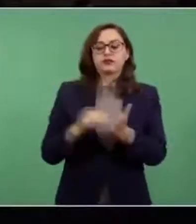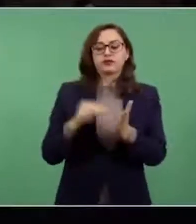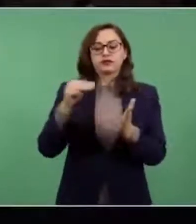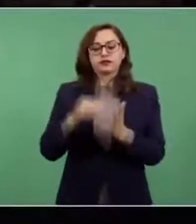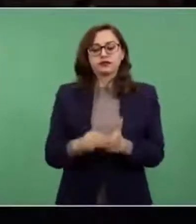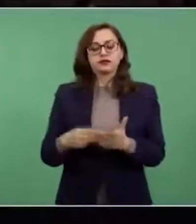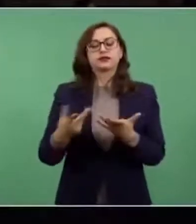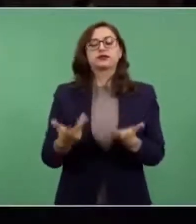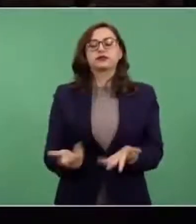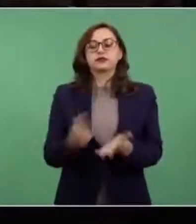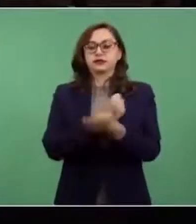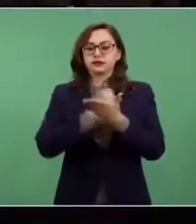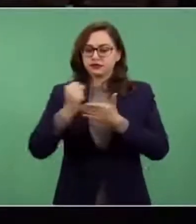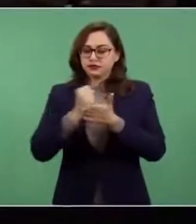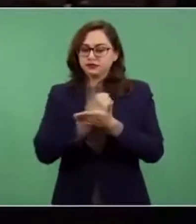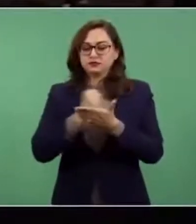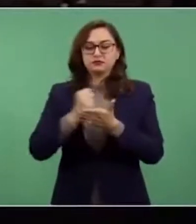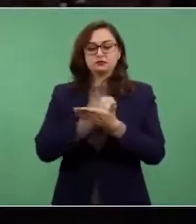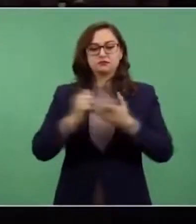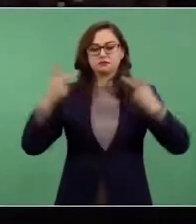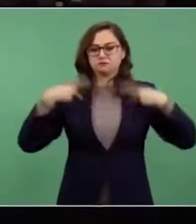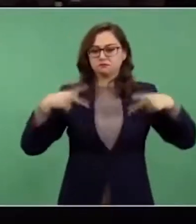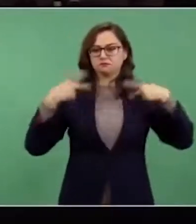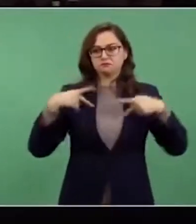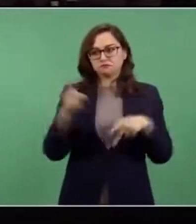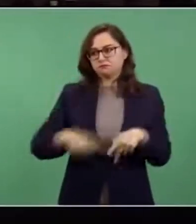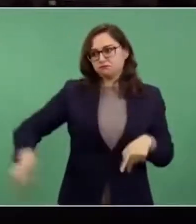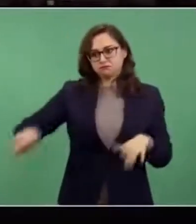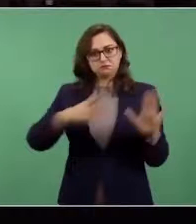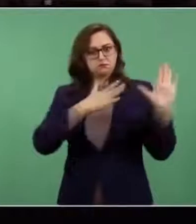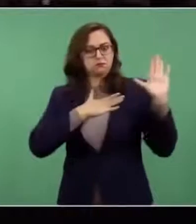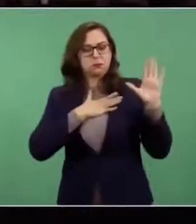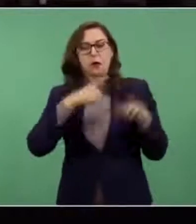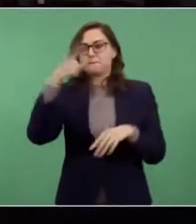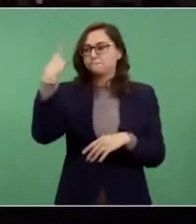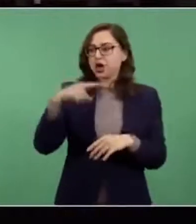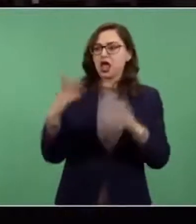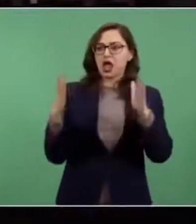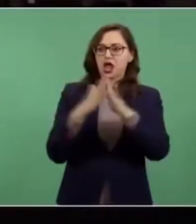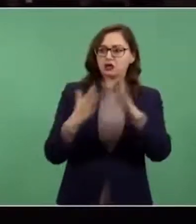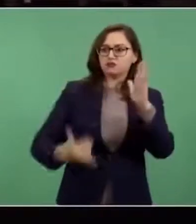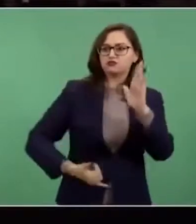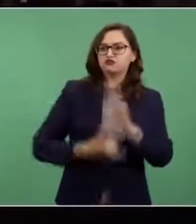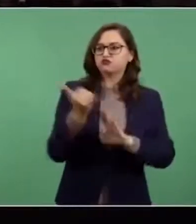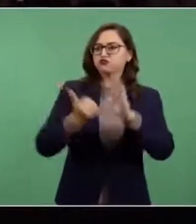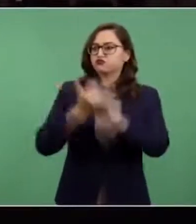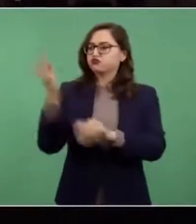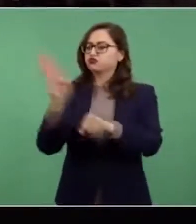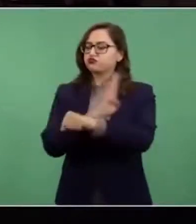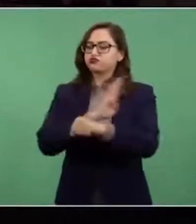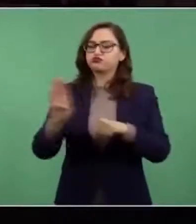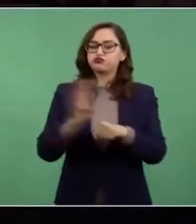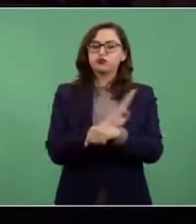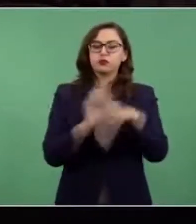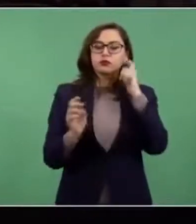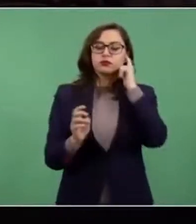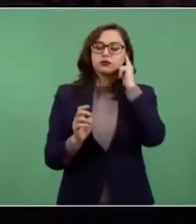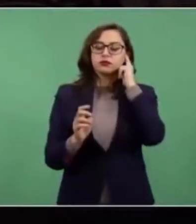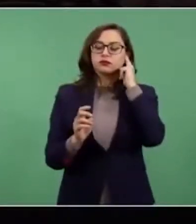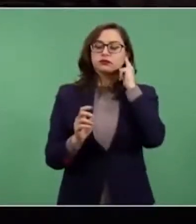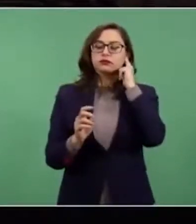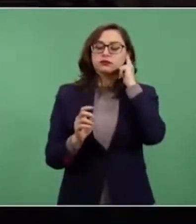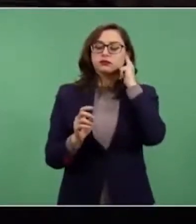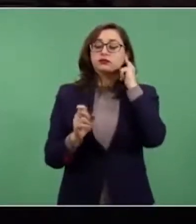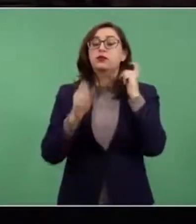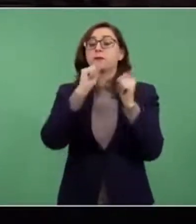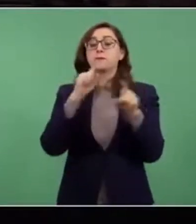3,700,000 créditos a la palabra para construcción y mejoramiento de vivienda y en beneficio de productores del campo y